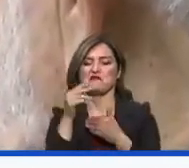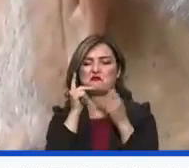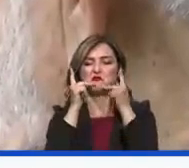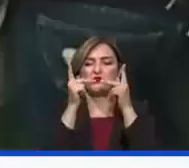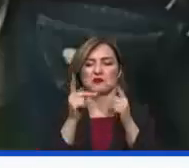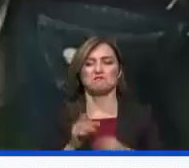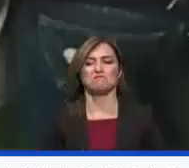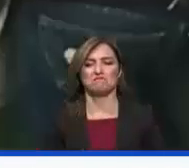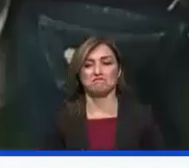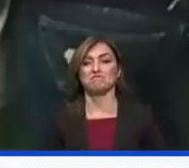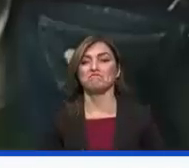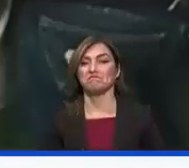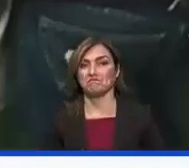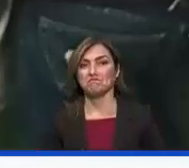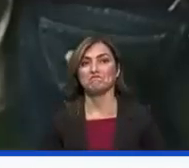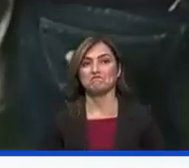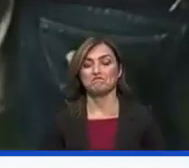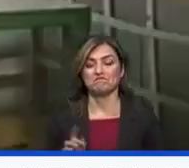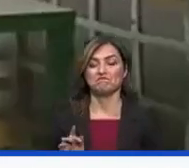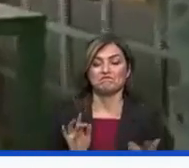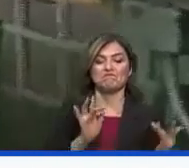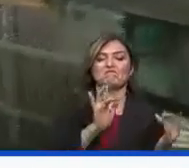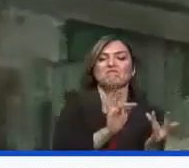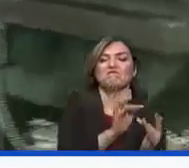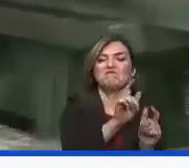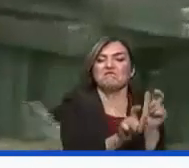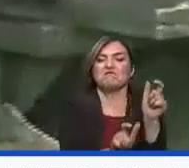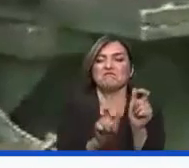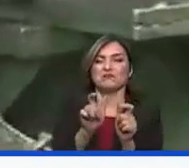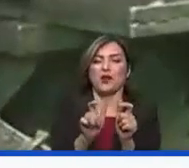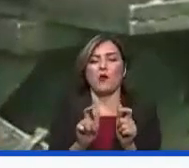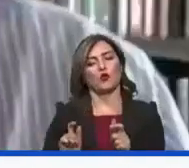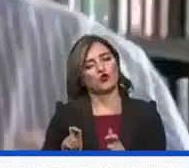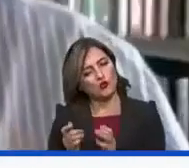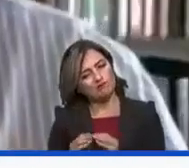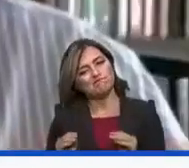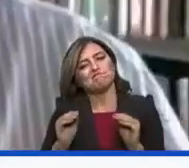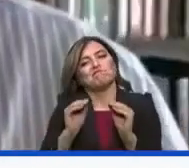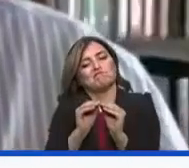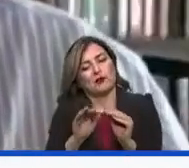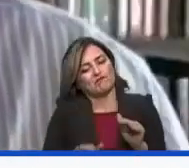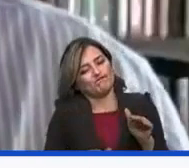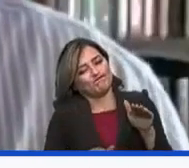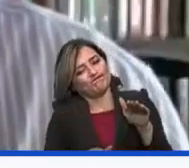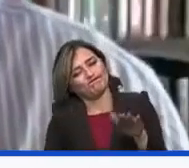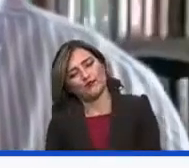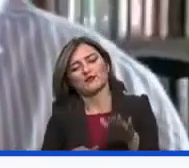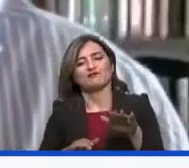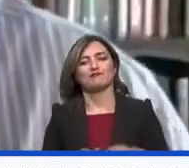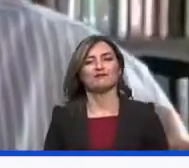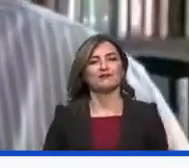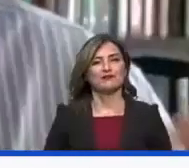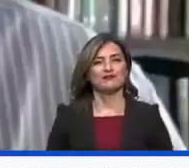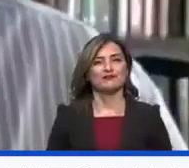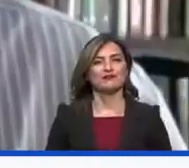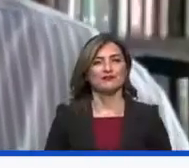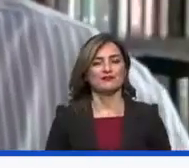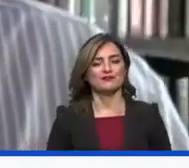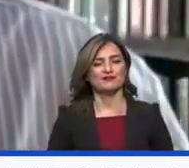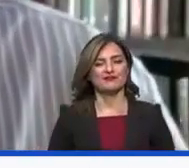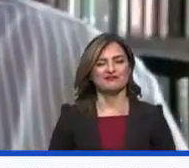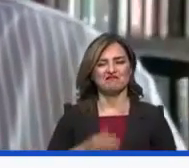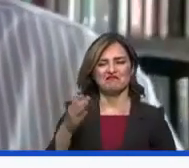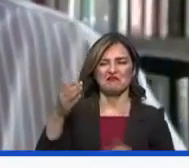de abajo, dice Córdoba, quien destaca que se ha dado un paso con el aumento del salario. Y mientras esta visión muy vertical de la